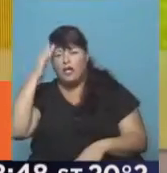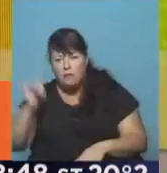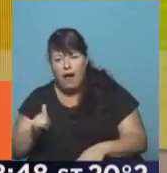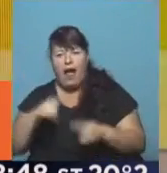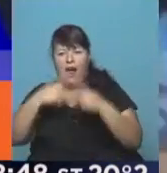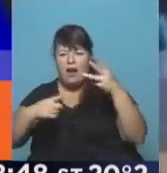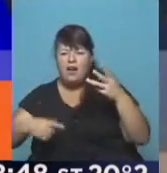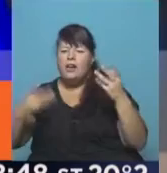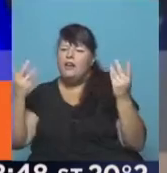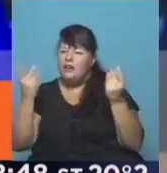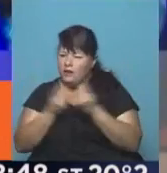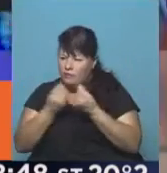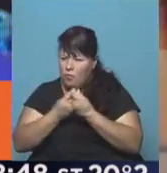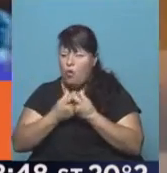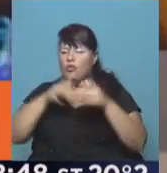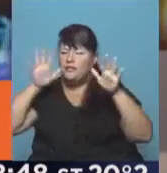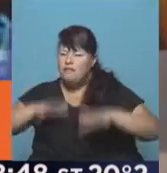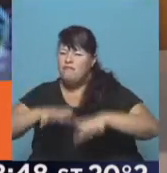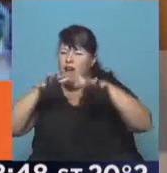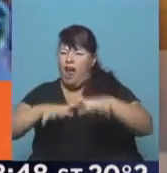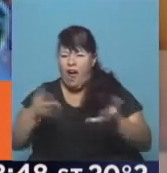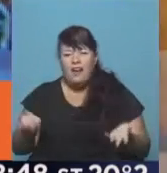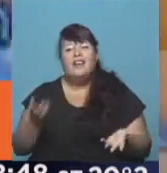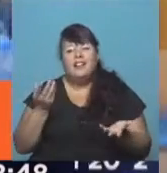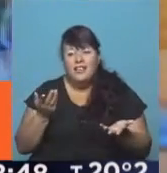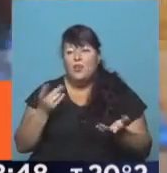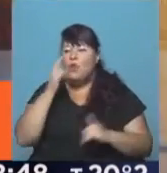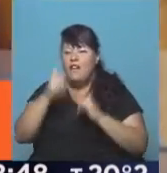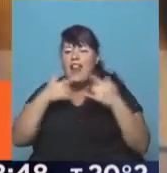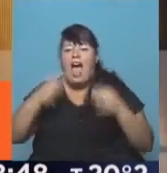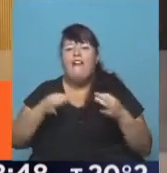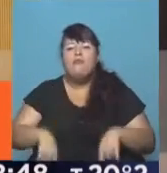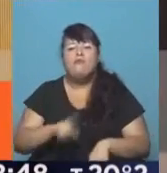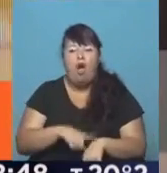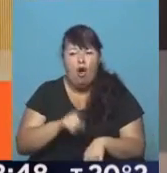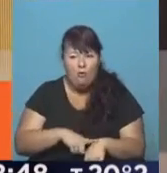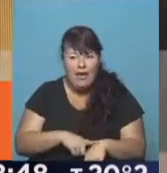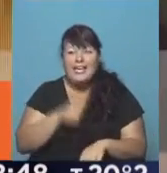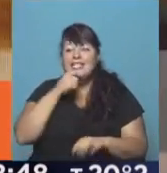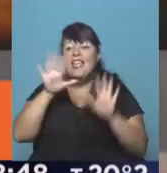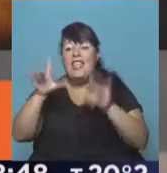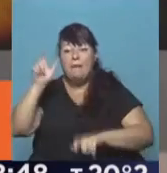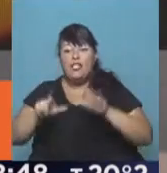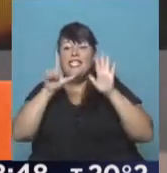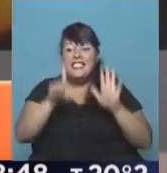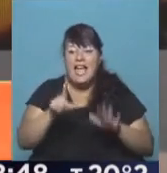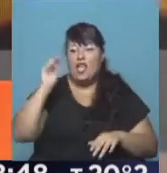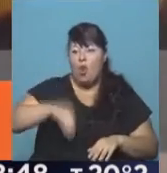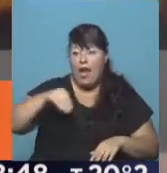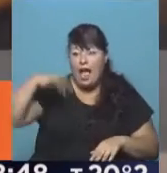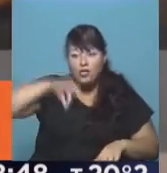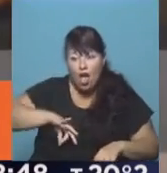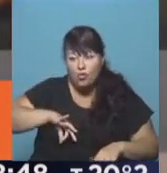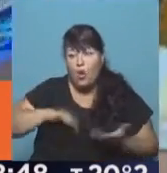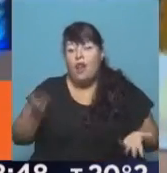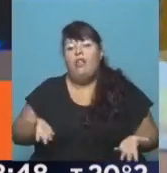hay grandes oleadas de movilización que tienen que ver con un dato de la realidad si 7 de cada 10 personas tienen dificultades para llegar